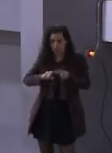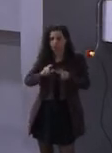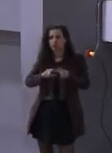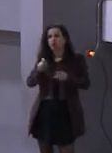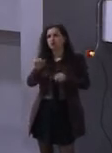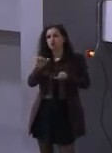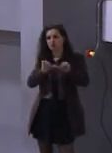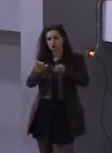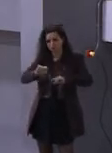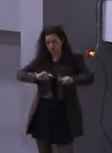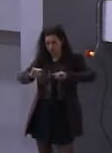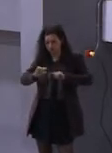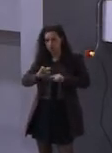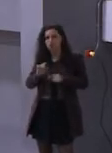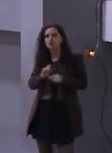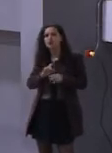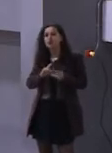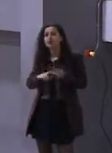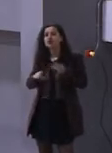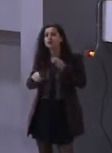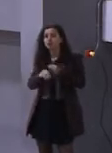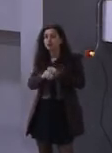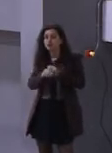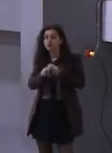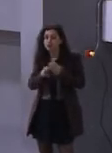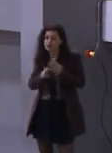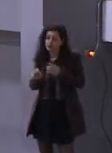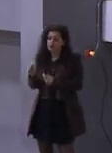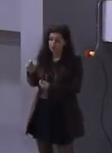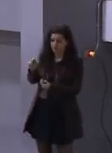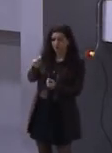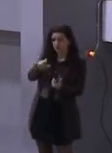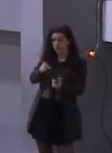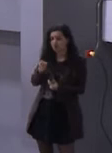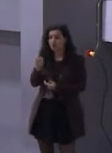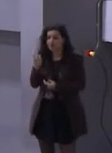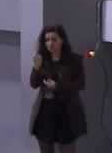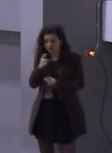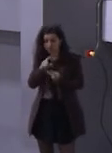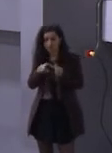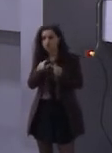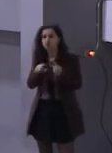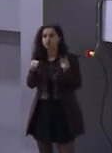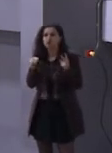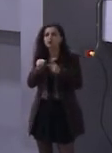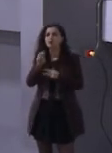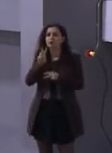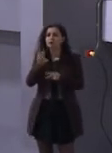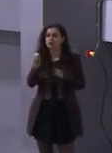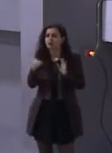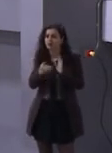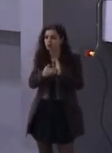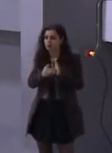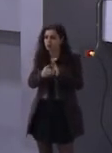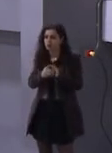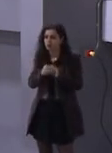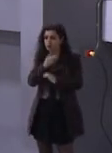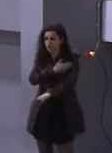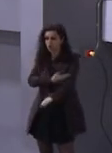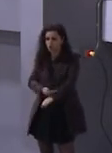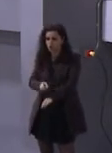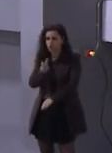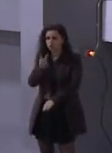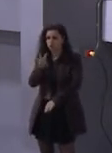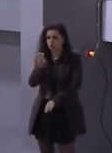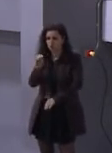planta física y básica. Y a nivel de inversión, a nivel de faltantes, reportamos 20.290